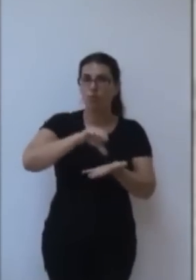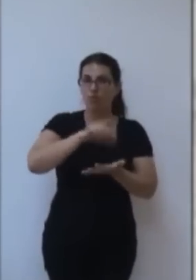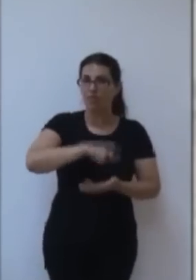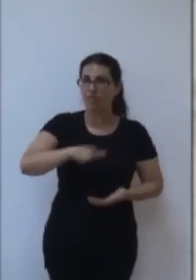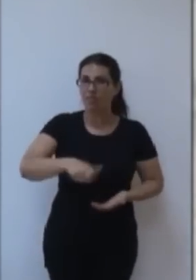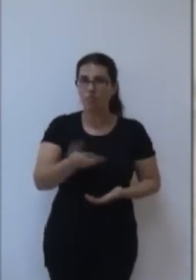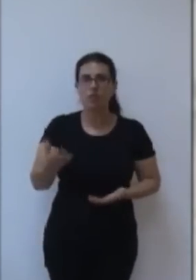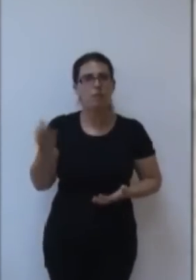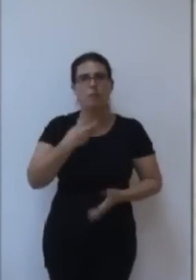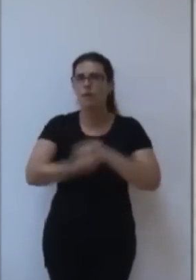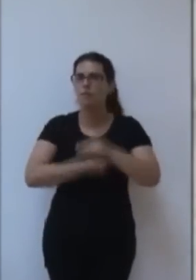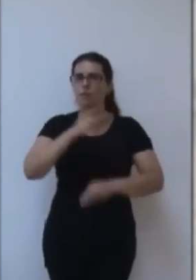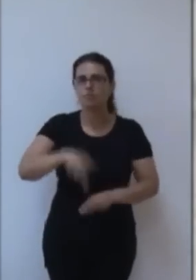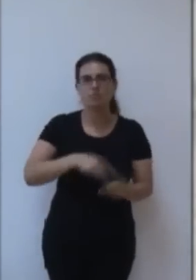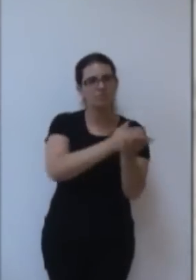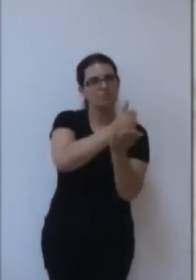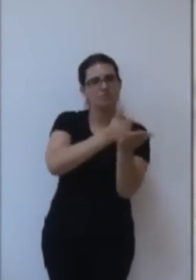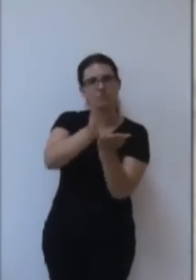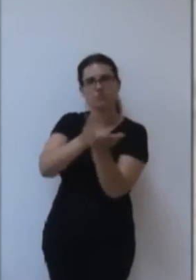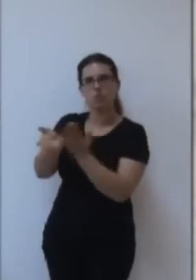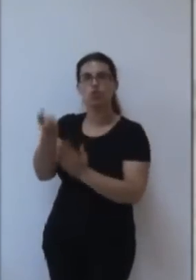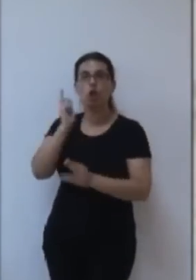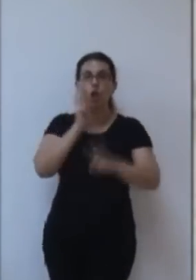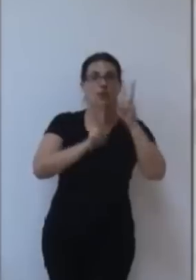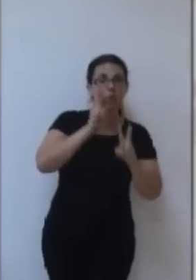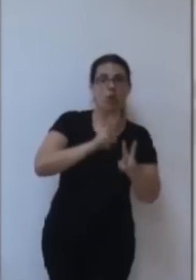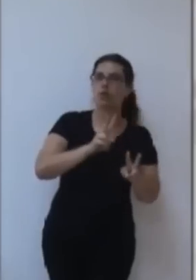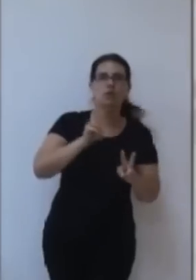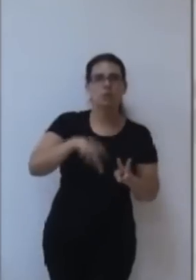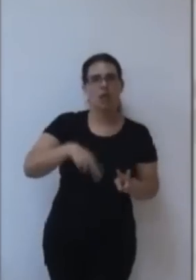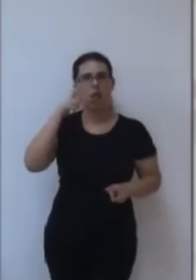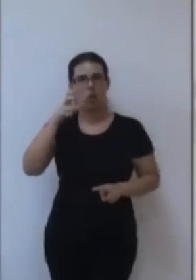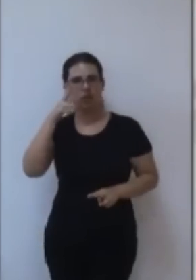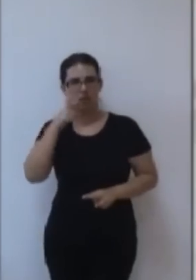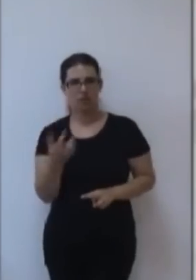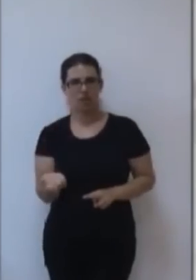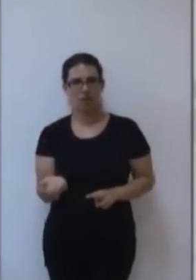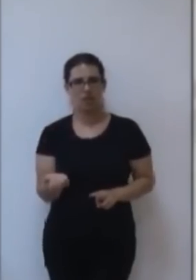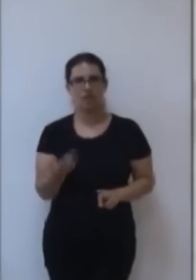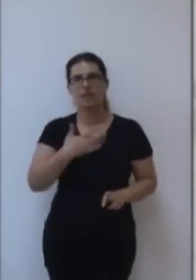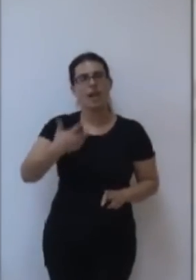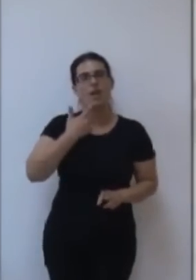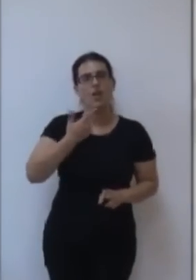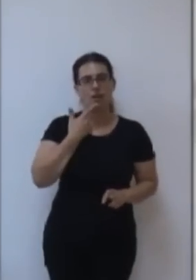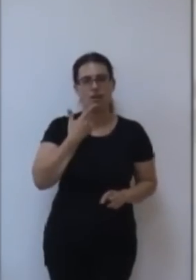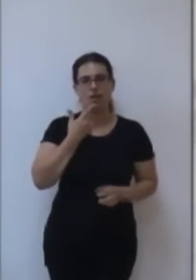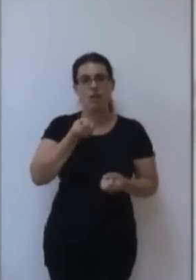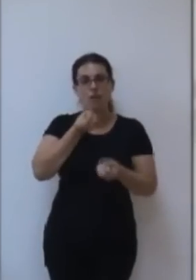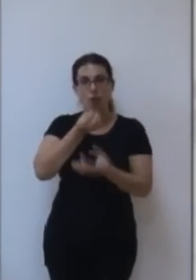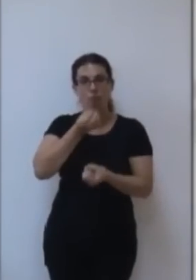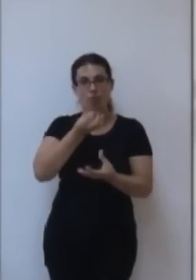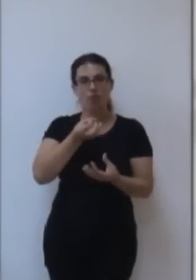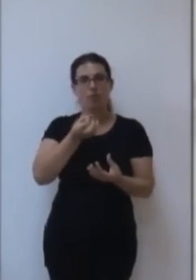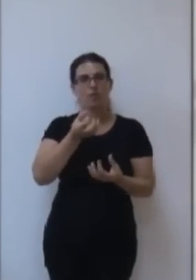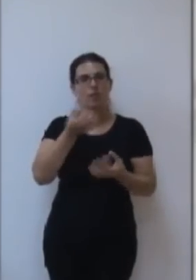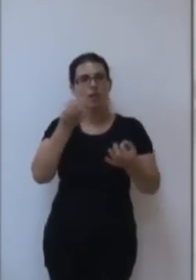haga evidentemente por varios medios, que no sea solamente visual, sino que sea también auditiva, que la información que se dé intente seguir